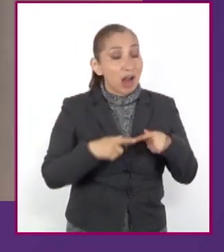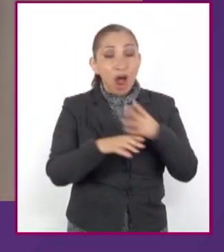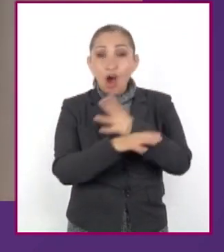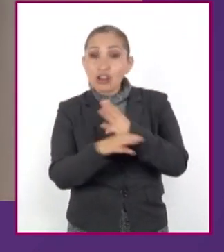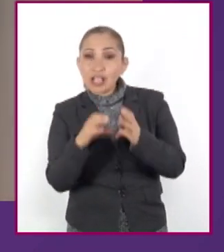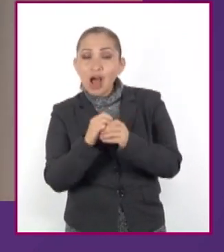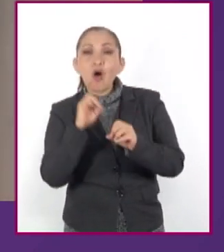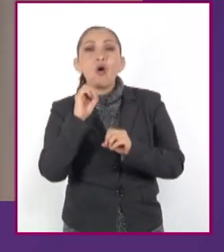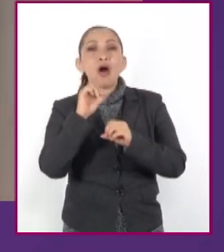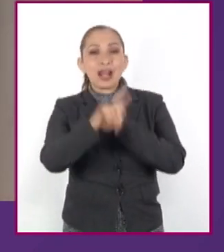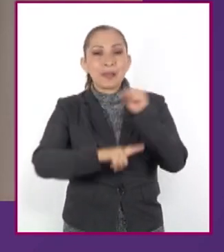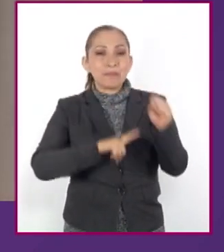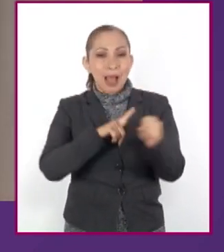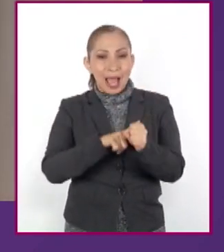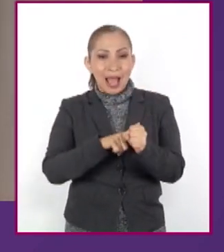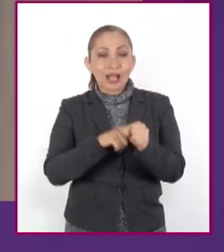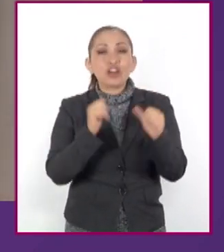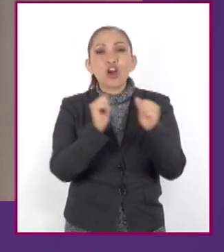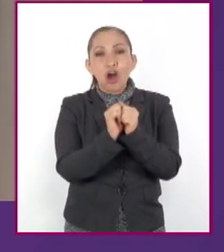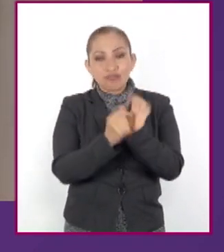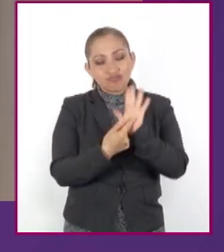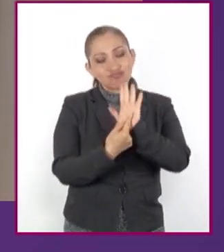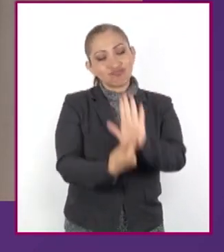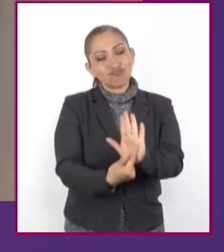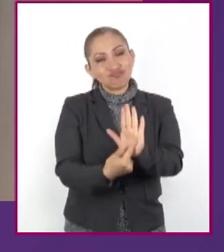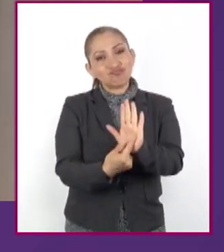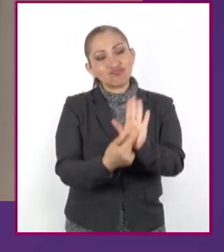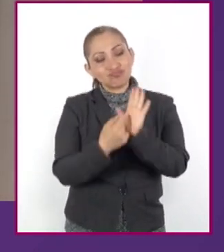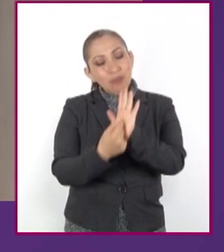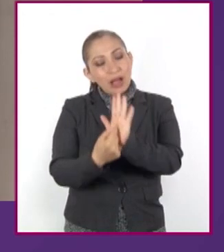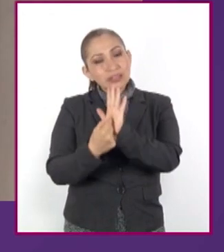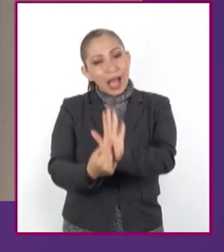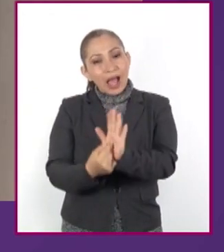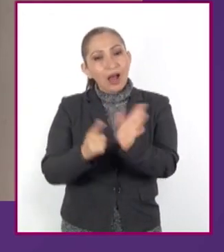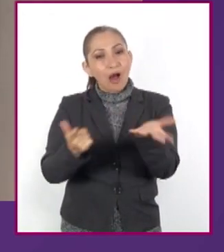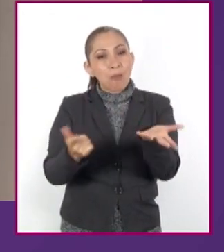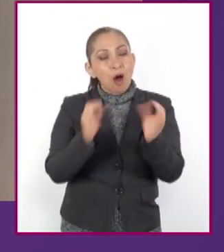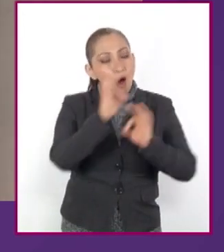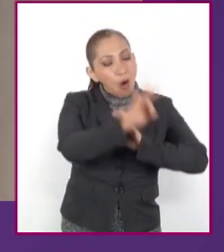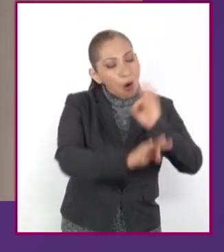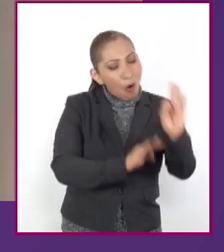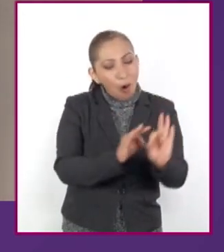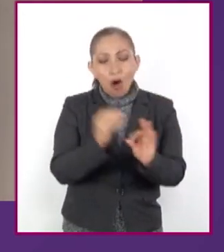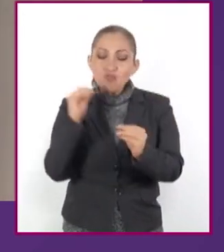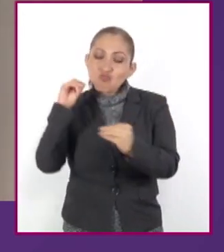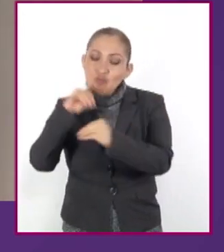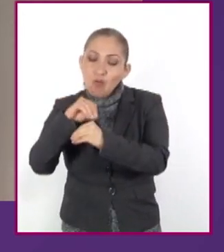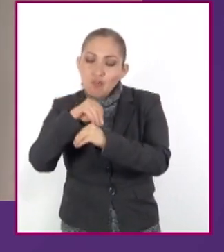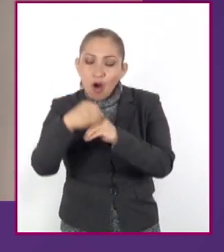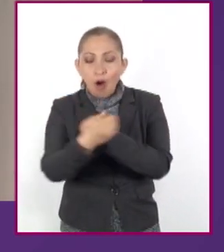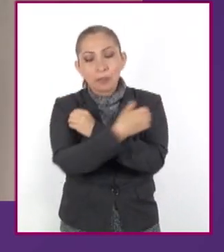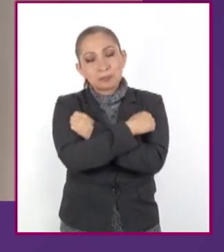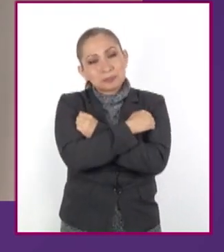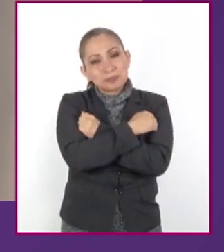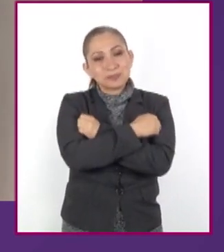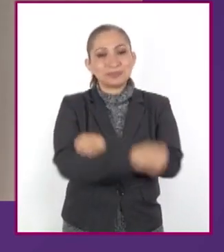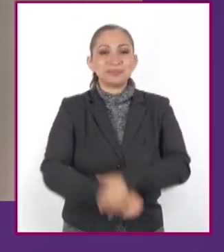cosas o animales a través de demostraciones como su cuidado, darles besos y abrazos.